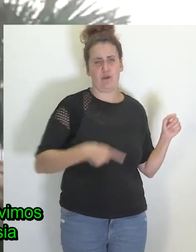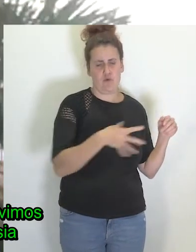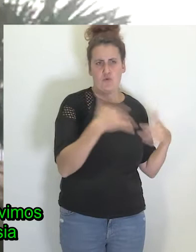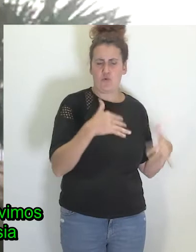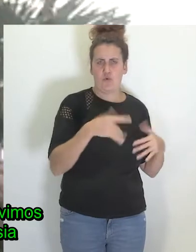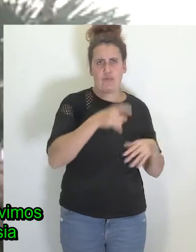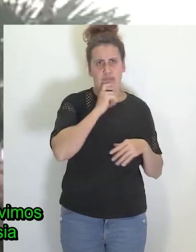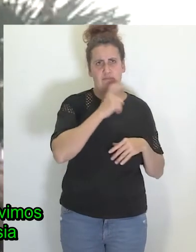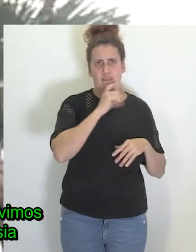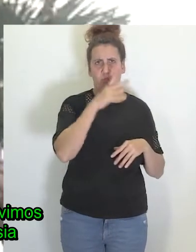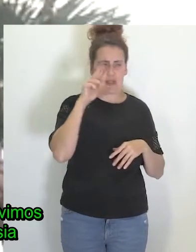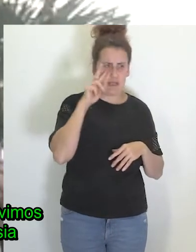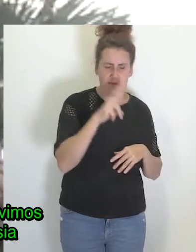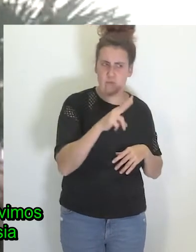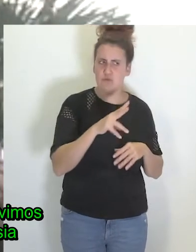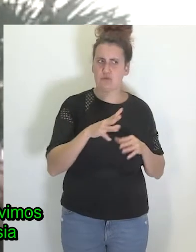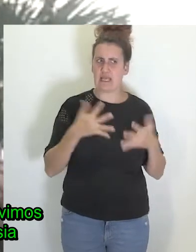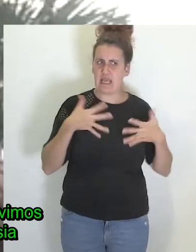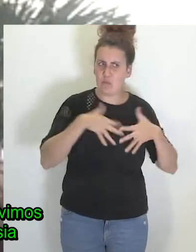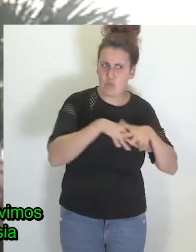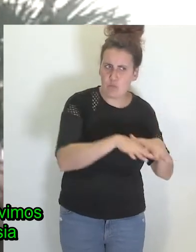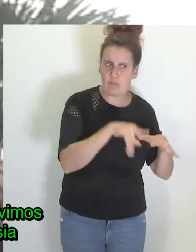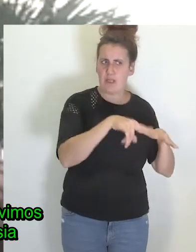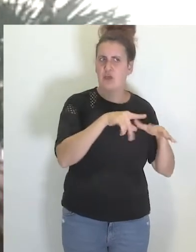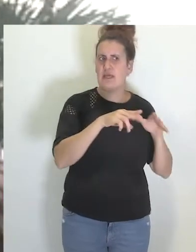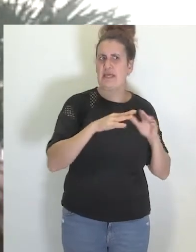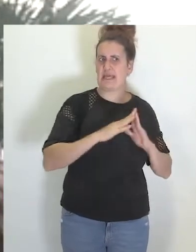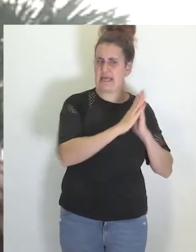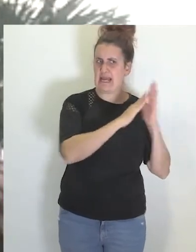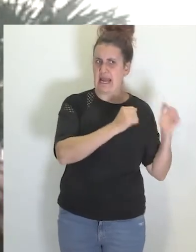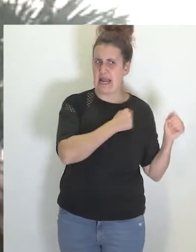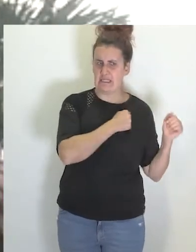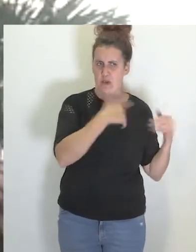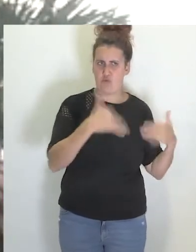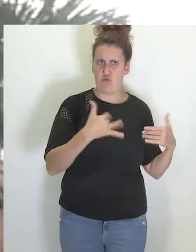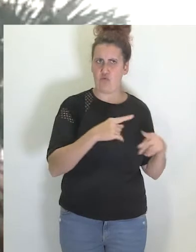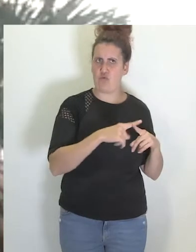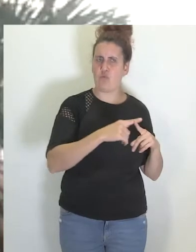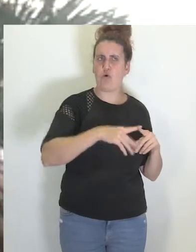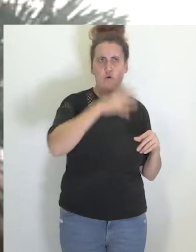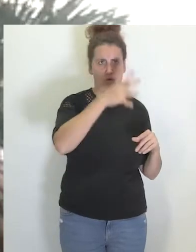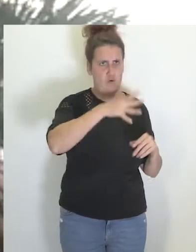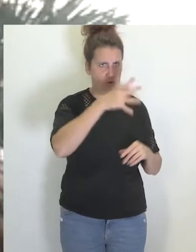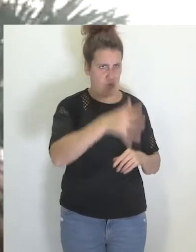sumamente difícil porque vimos el involucramiento de la Iglesia a unos niveles increíbles